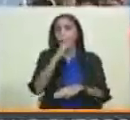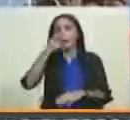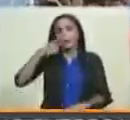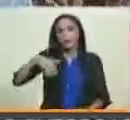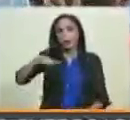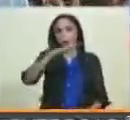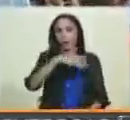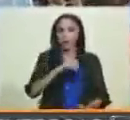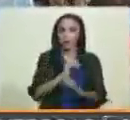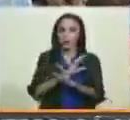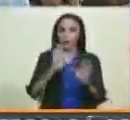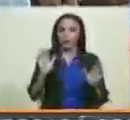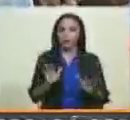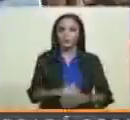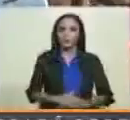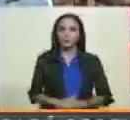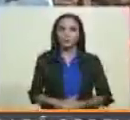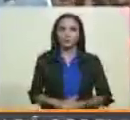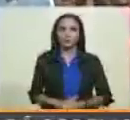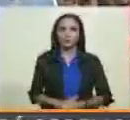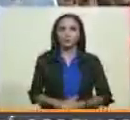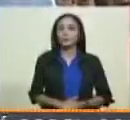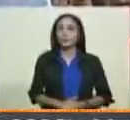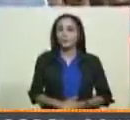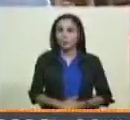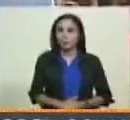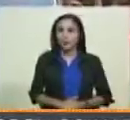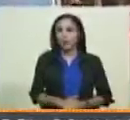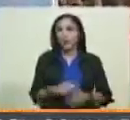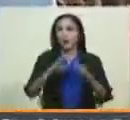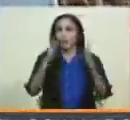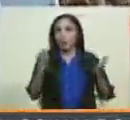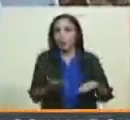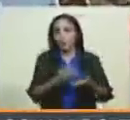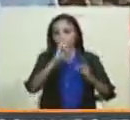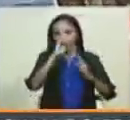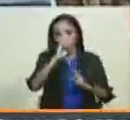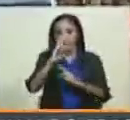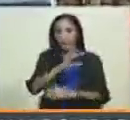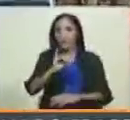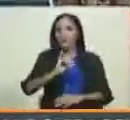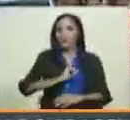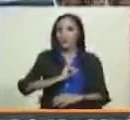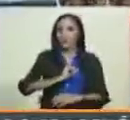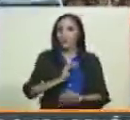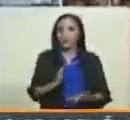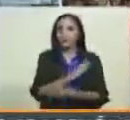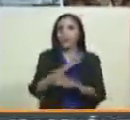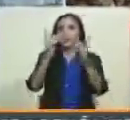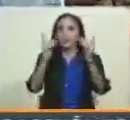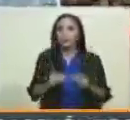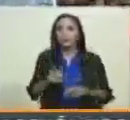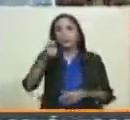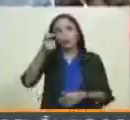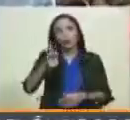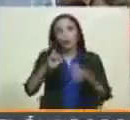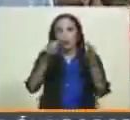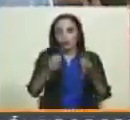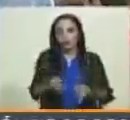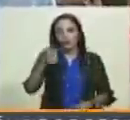el pueblo. Y que el mundo respete la soberanía y la decisión del pueblo